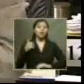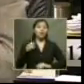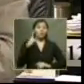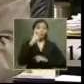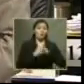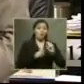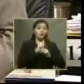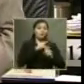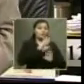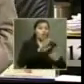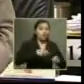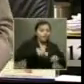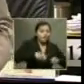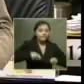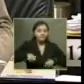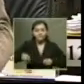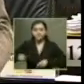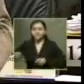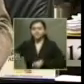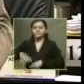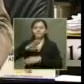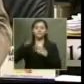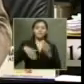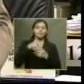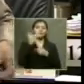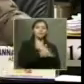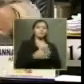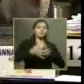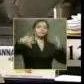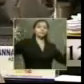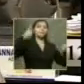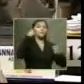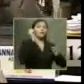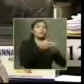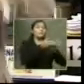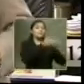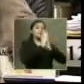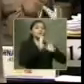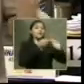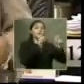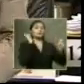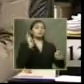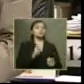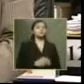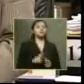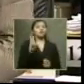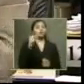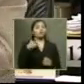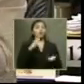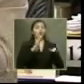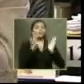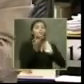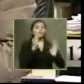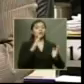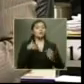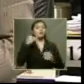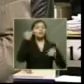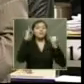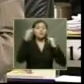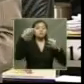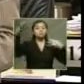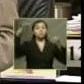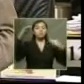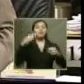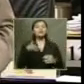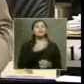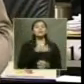a recoger firmas a lo largo y ancho del país para revocarle el mandato de quienes no comparten con las ideas políticas